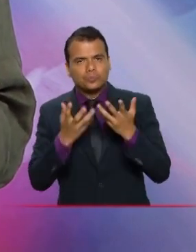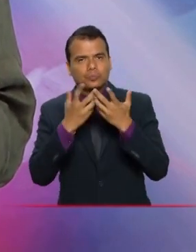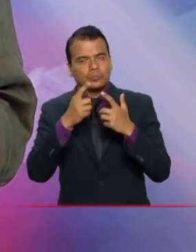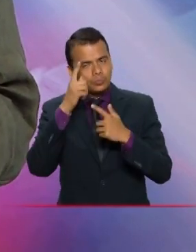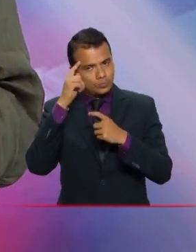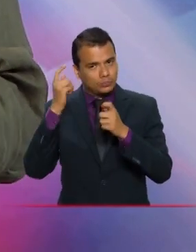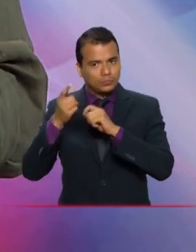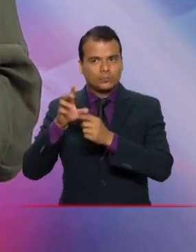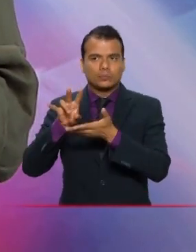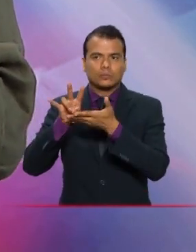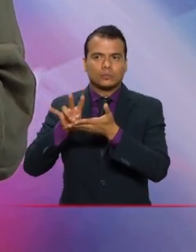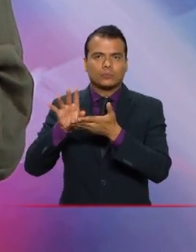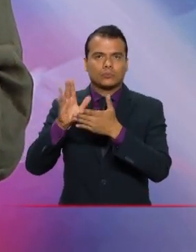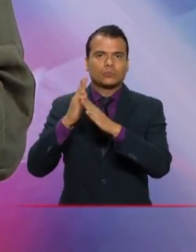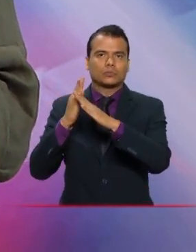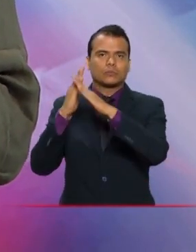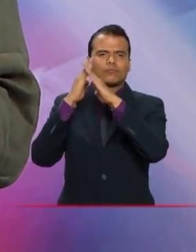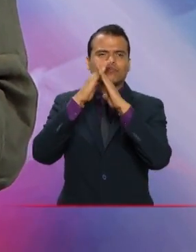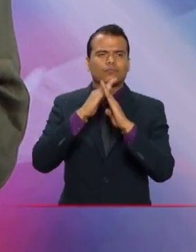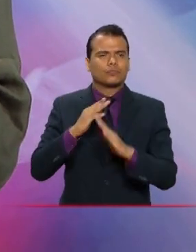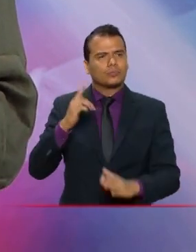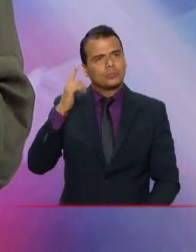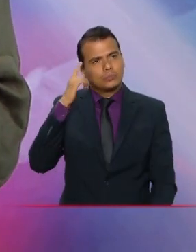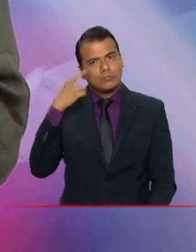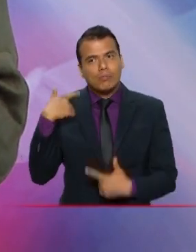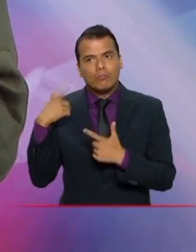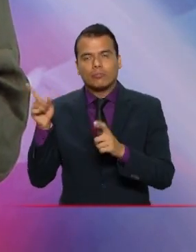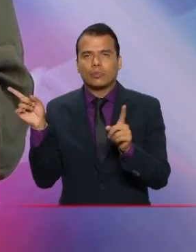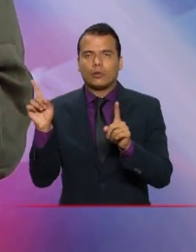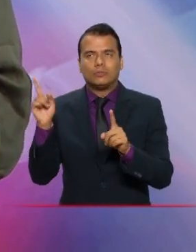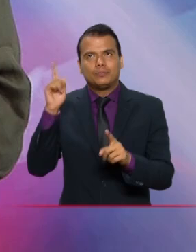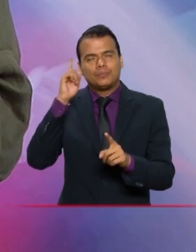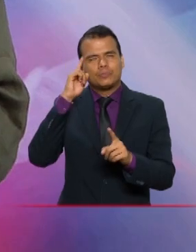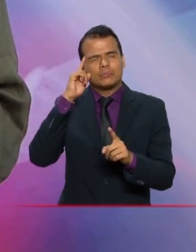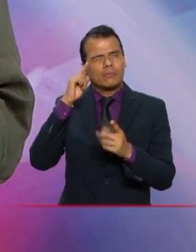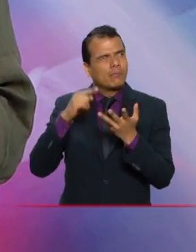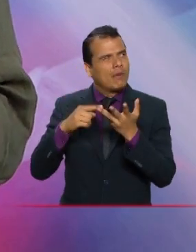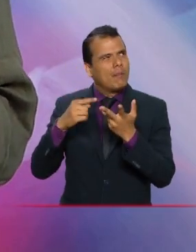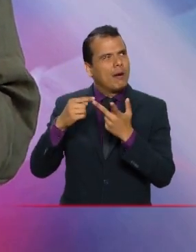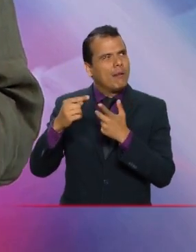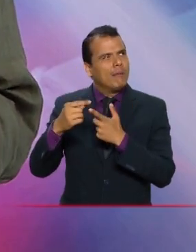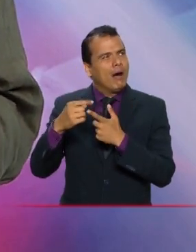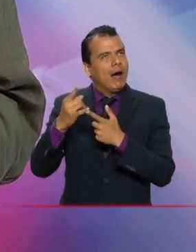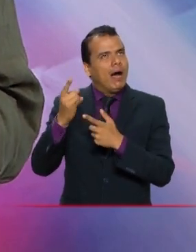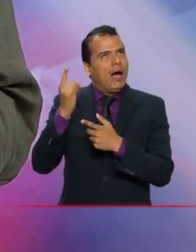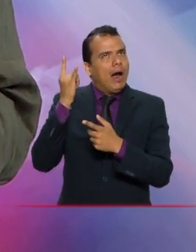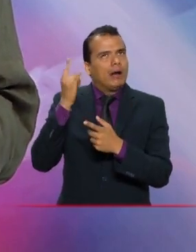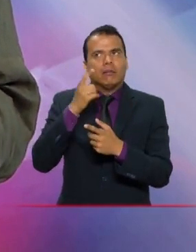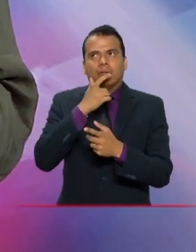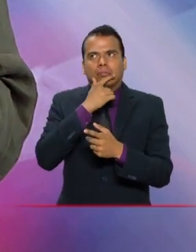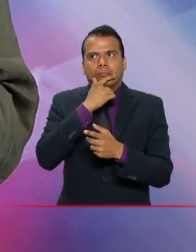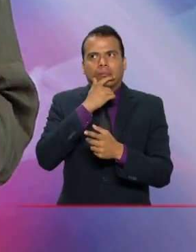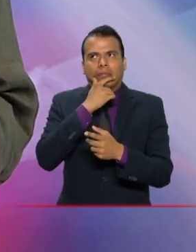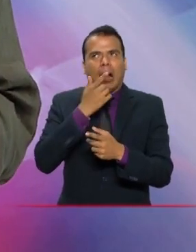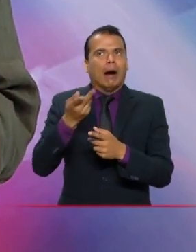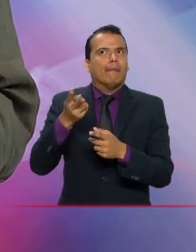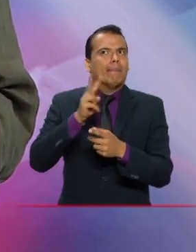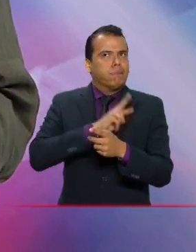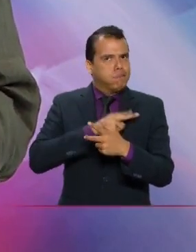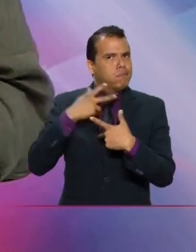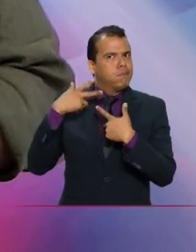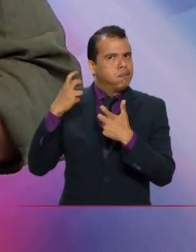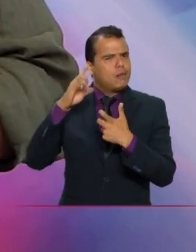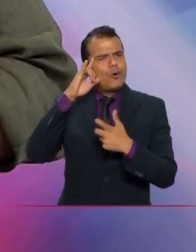¿sí? Dejar de pensar cómo evito que me suceda y empezar a pensar cómo hago yo para darme cuenta que está